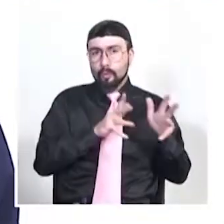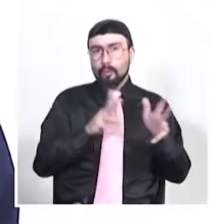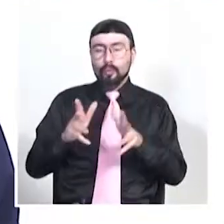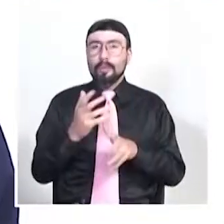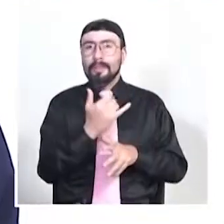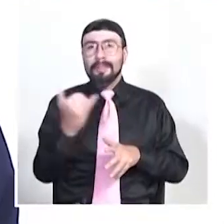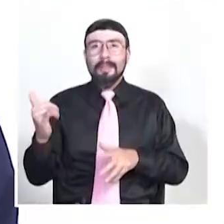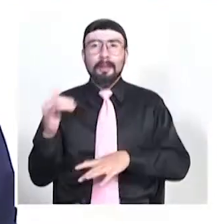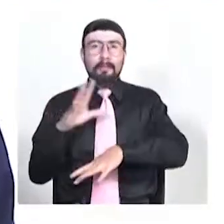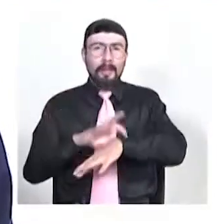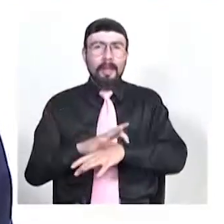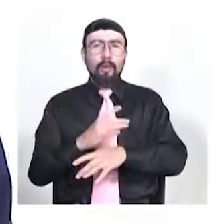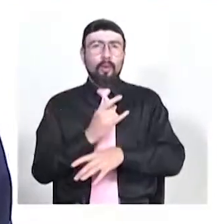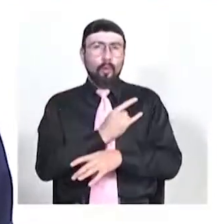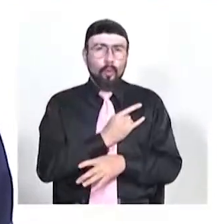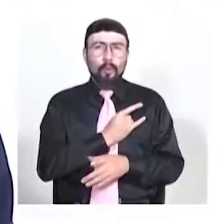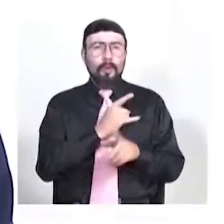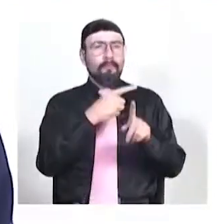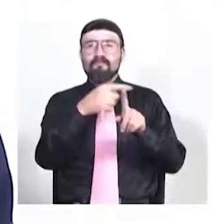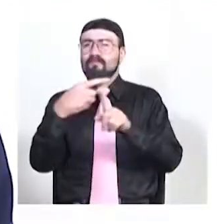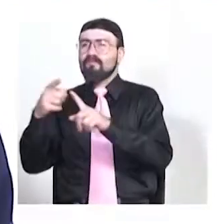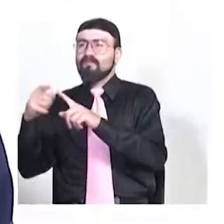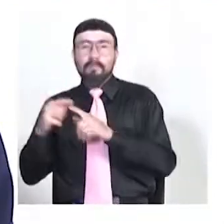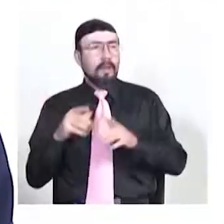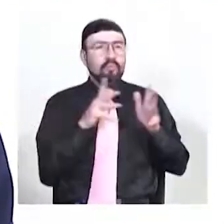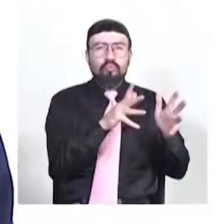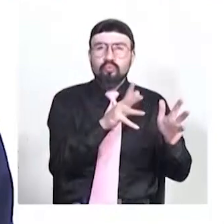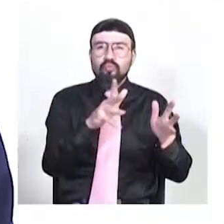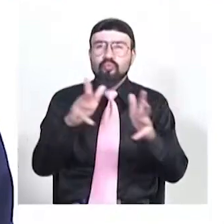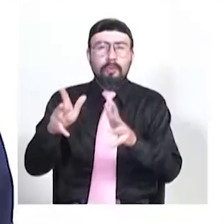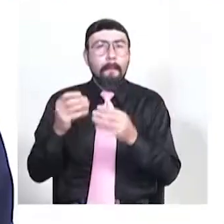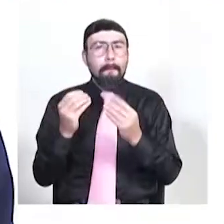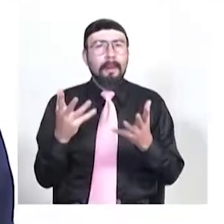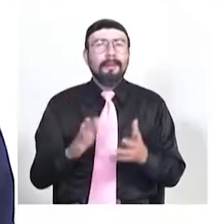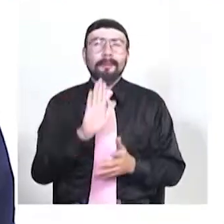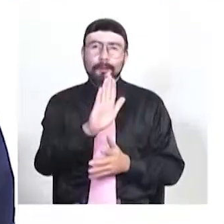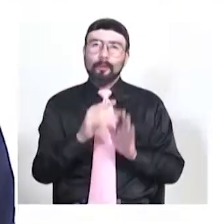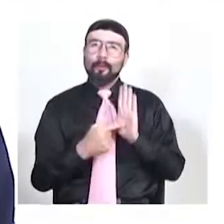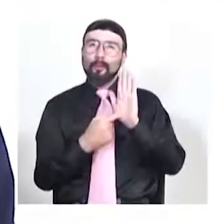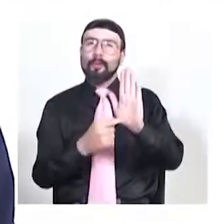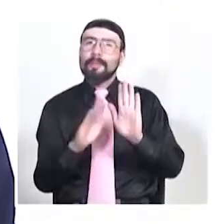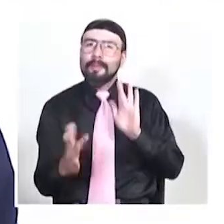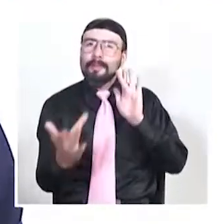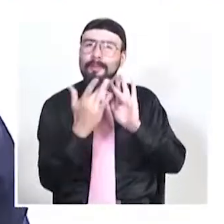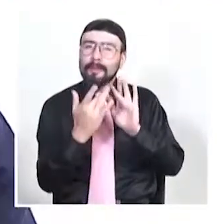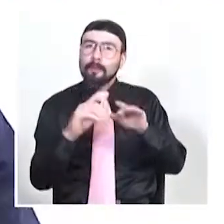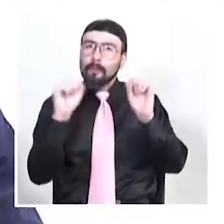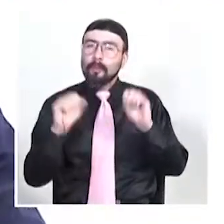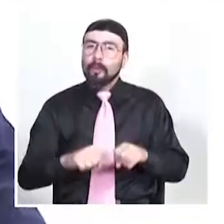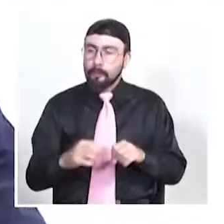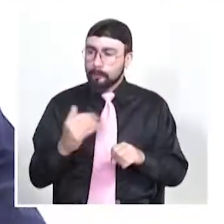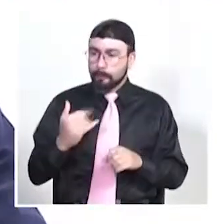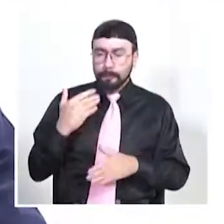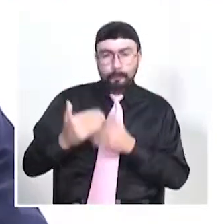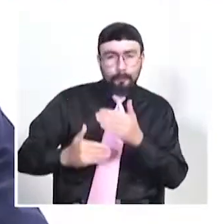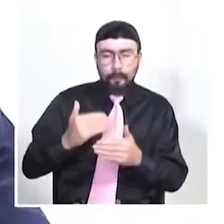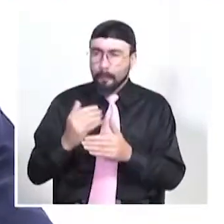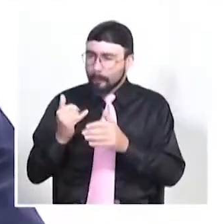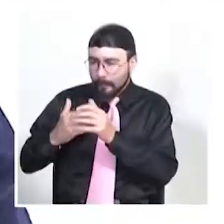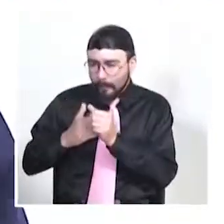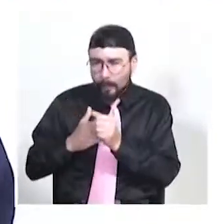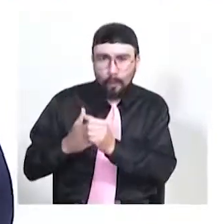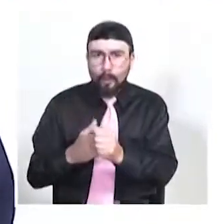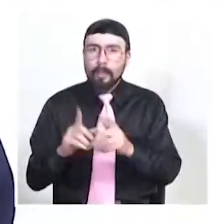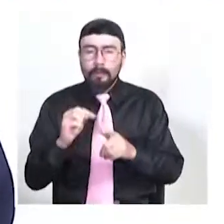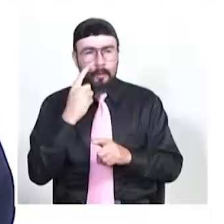médicos y especialidades para poder llegar a todos ustedes en un proceso de orientación y